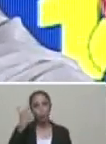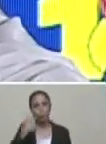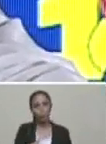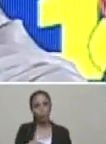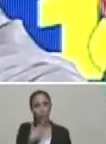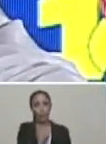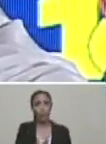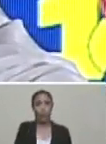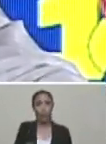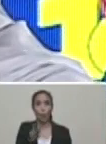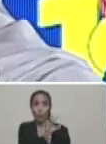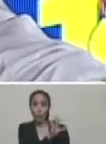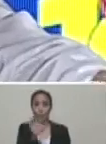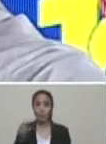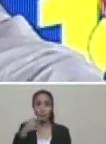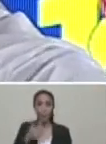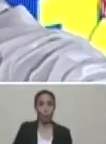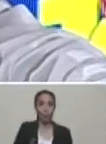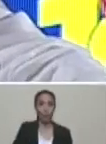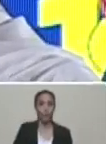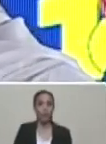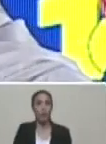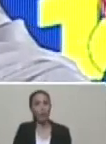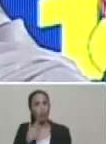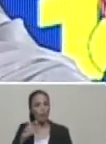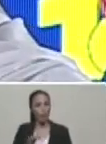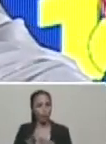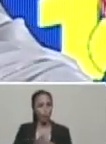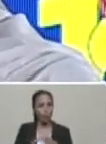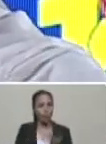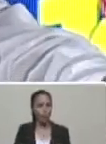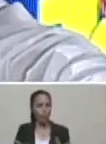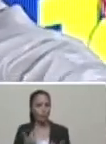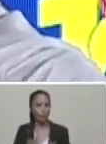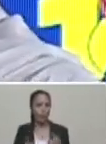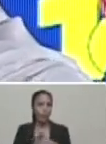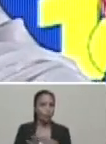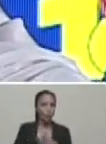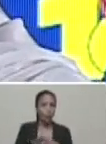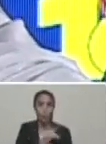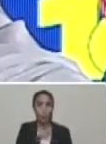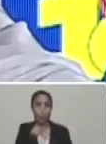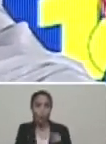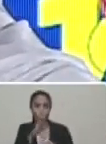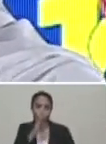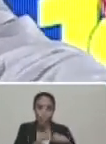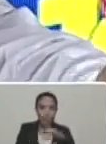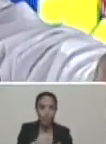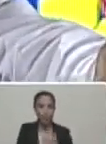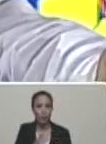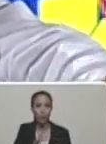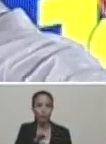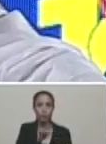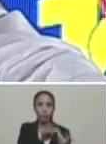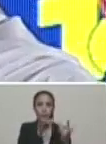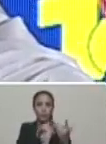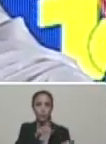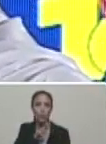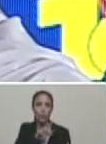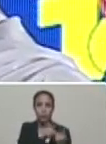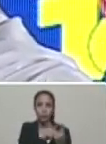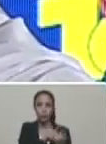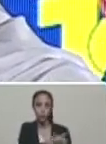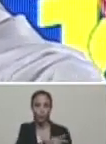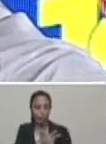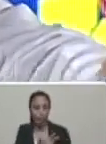pueblos hermanos cuando ponemos en función de los más humildes, nuestra voluntad